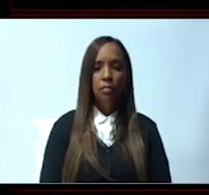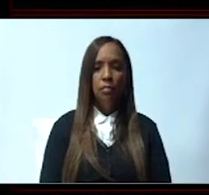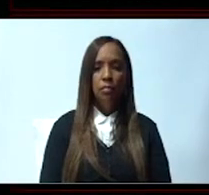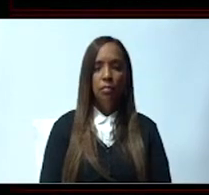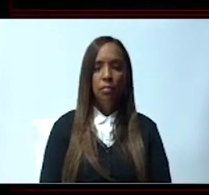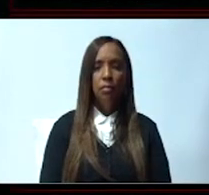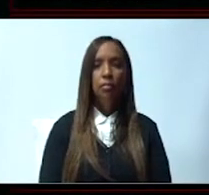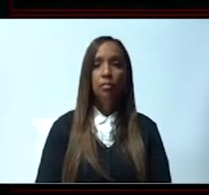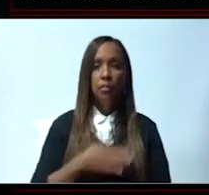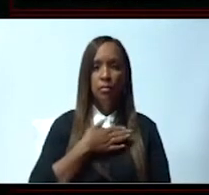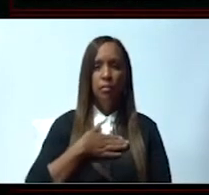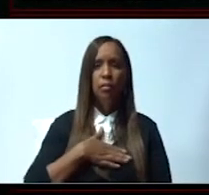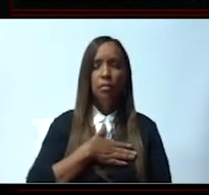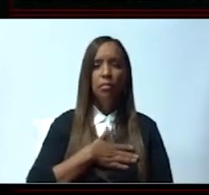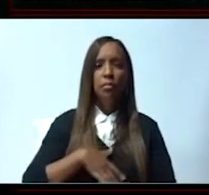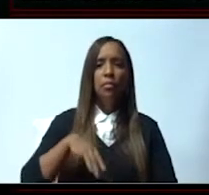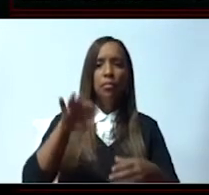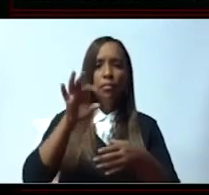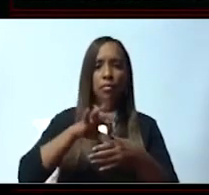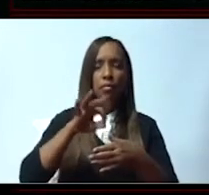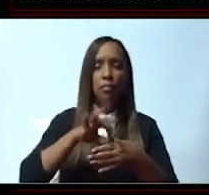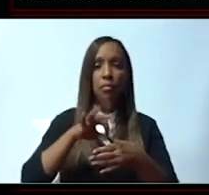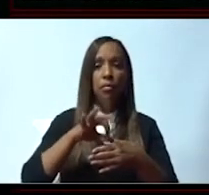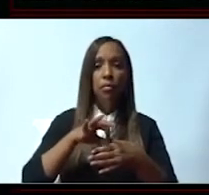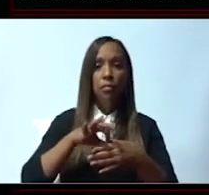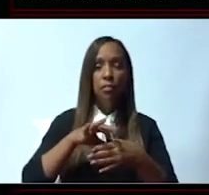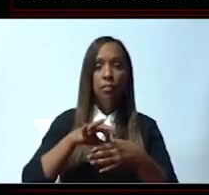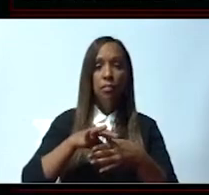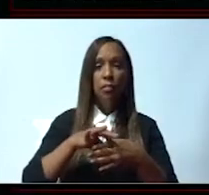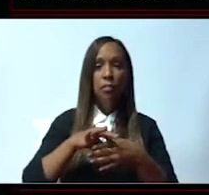Voten, por favor, faltan algunos